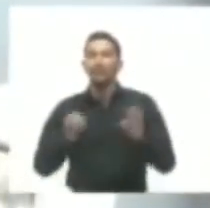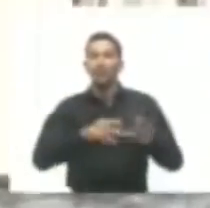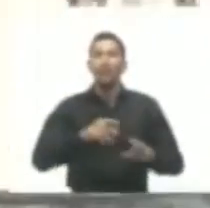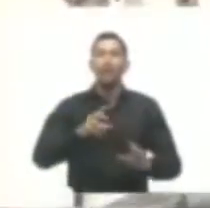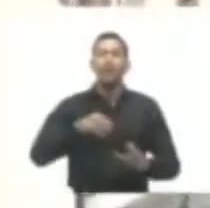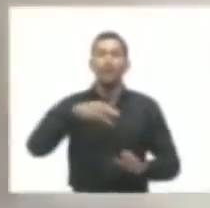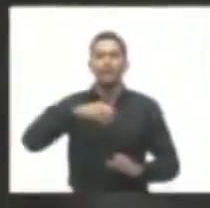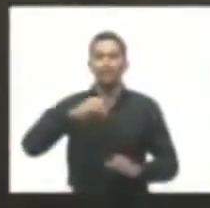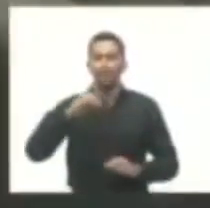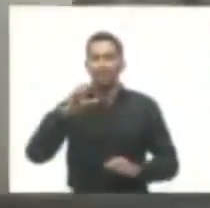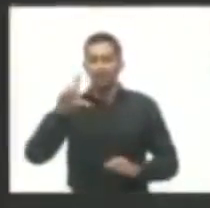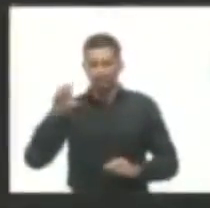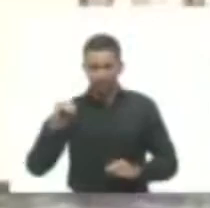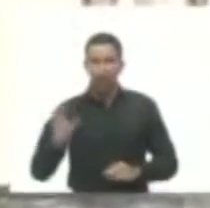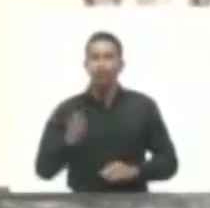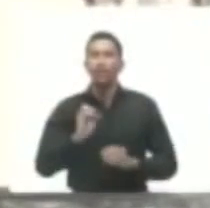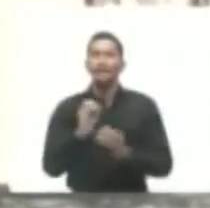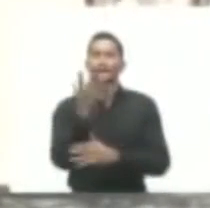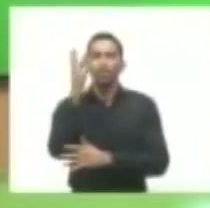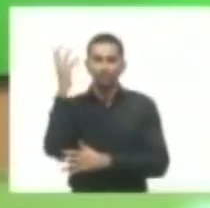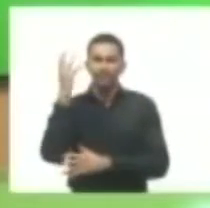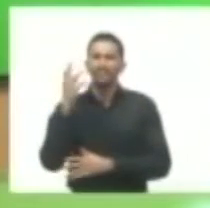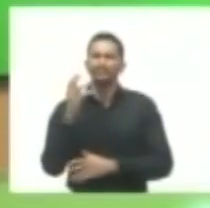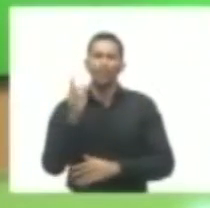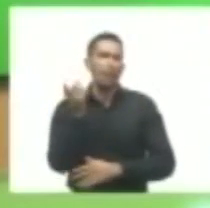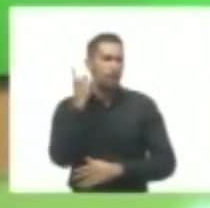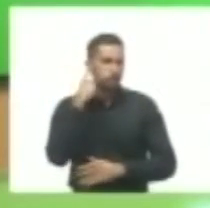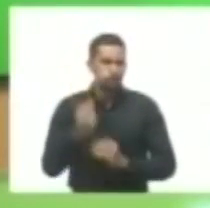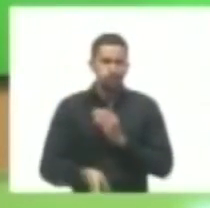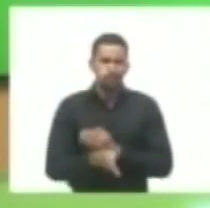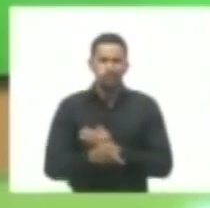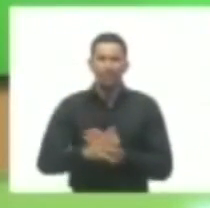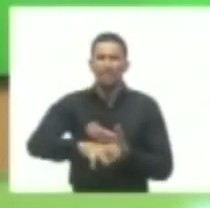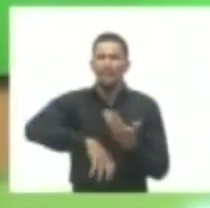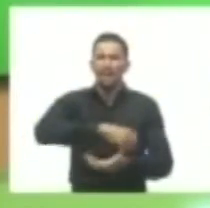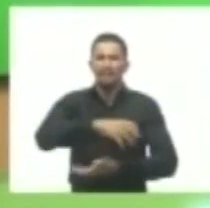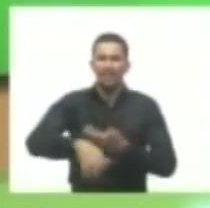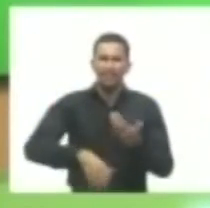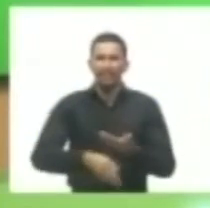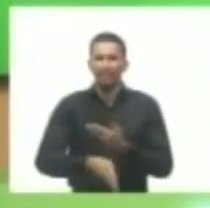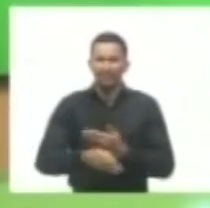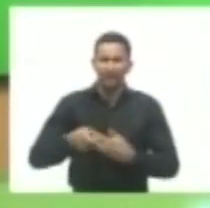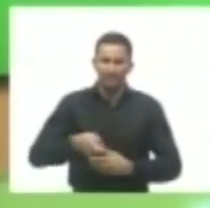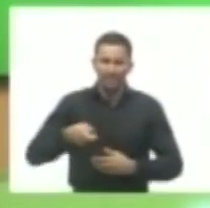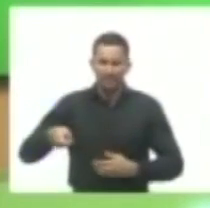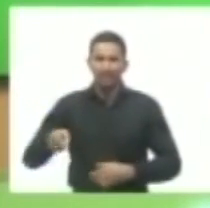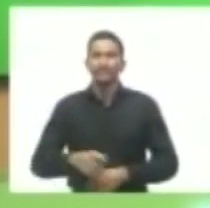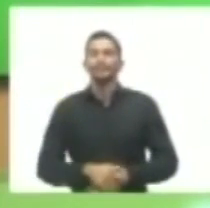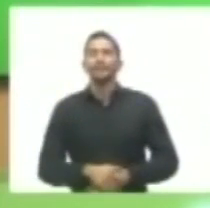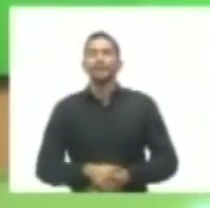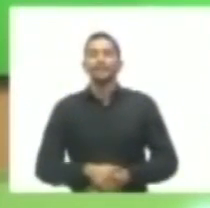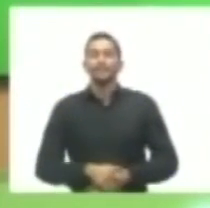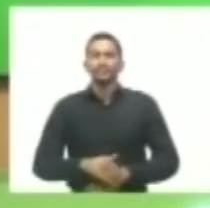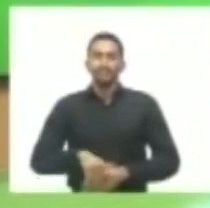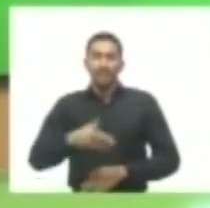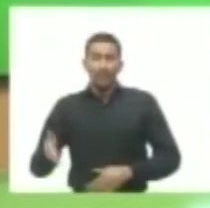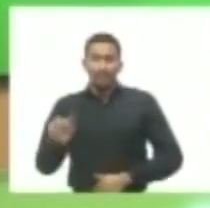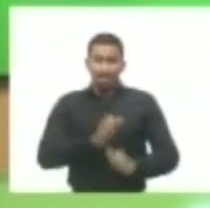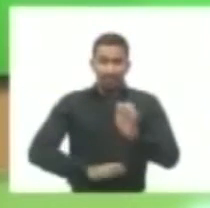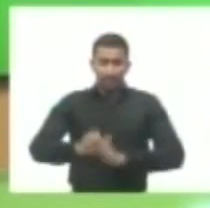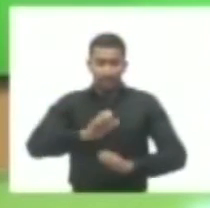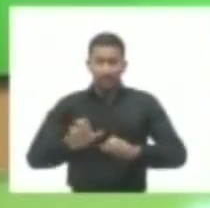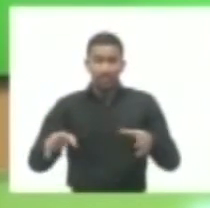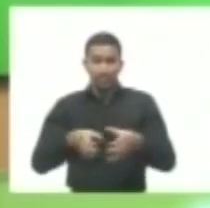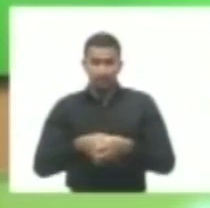Bosque, seguían delinquiendo tras las rejas. La Defensoría del Pueblo solicitará ante la Corte Constitucional el cierre definitivo e inmediato de